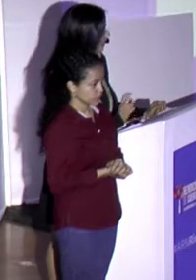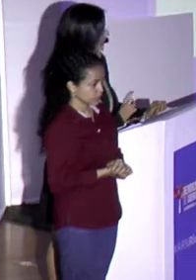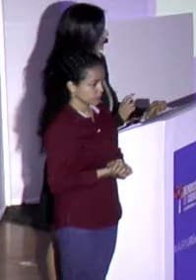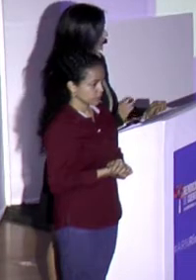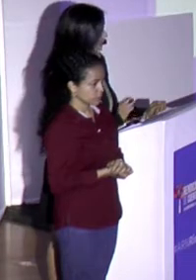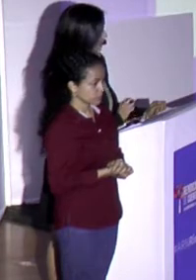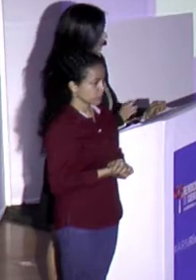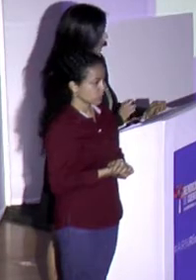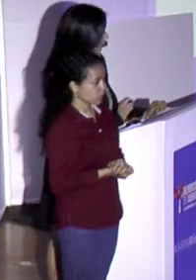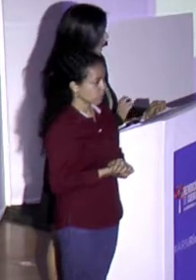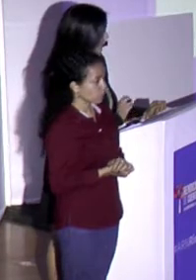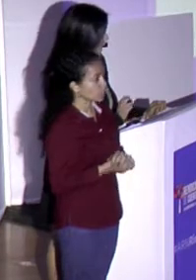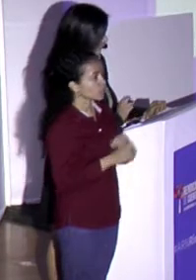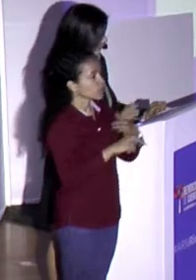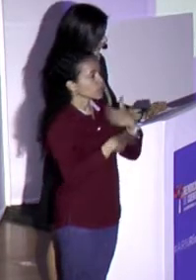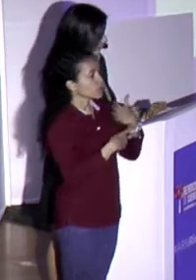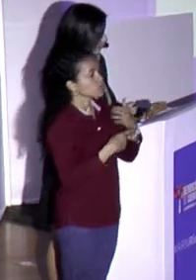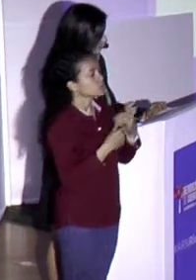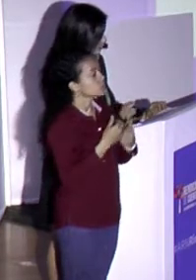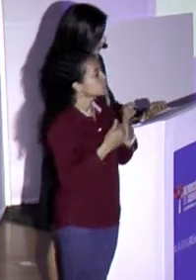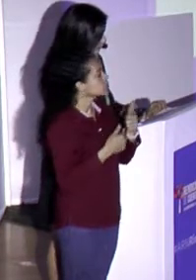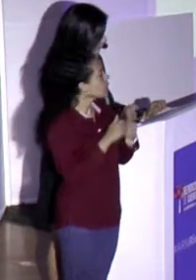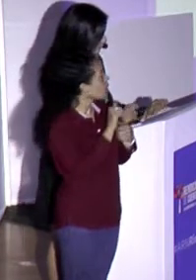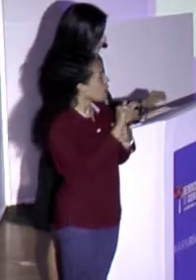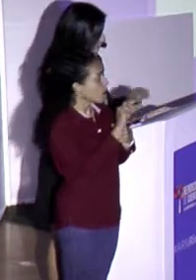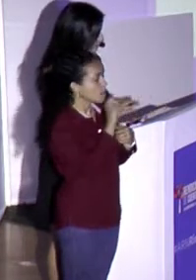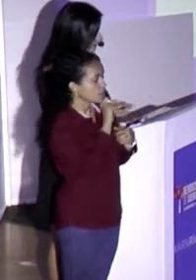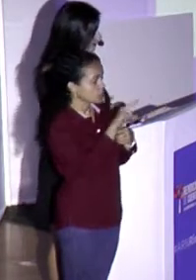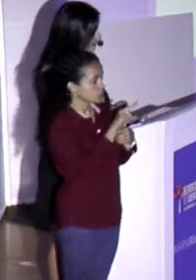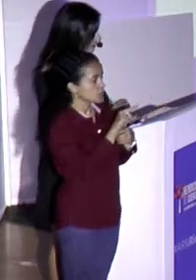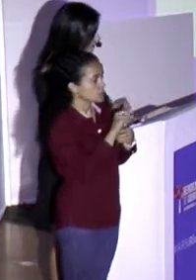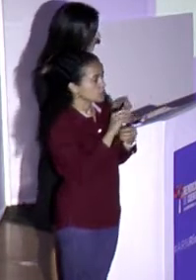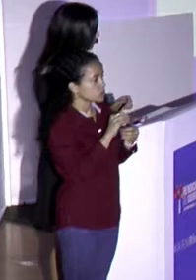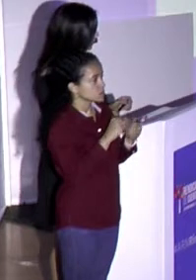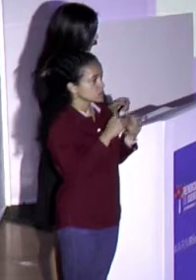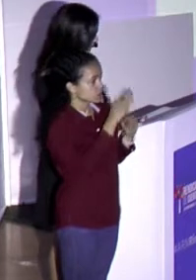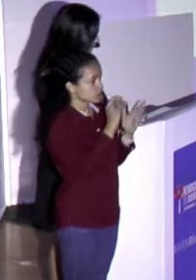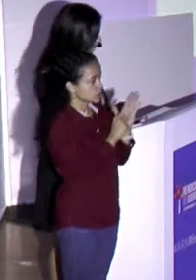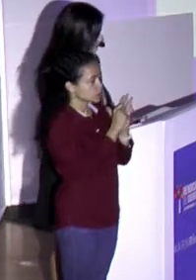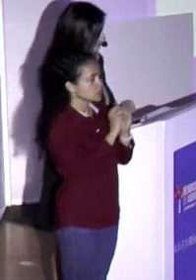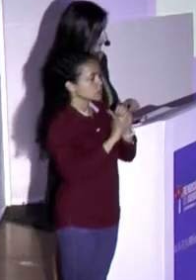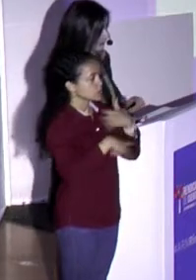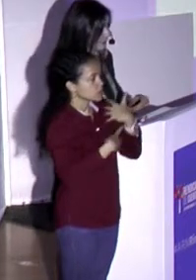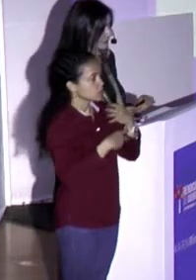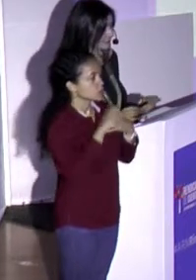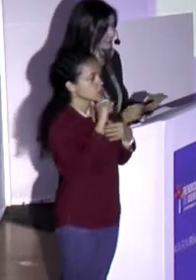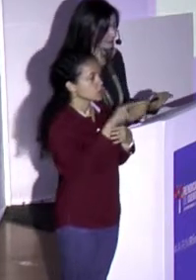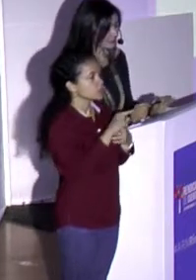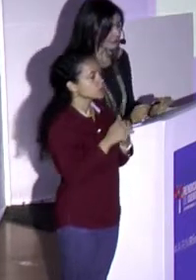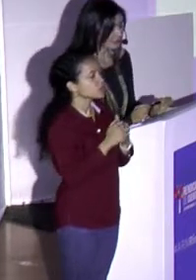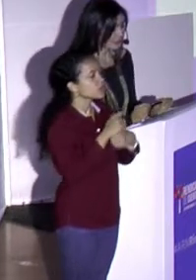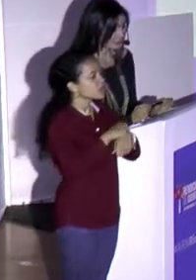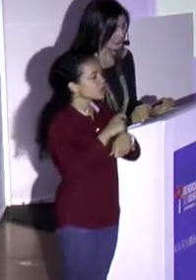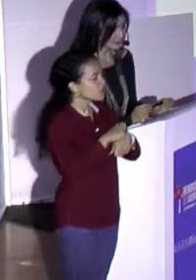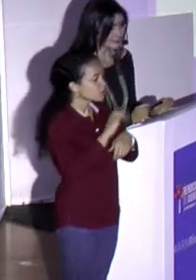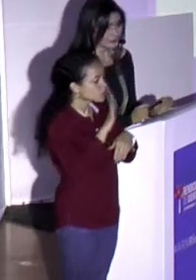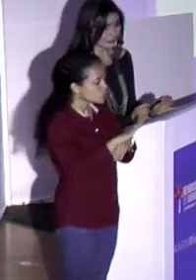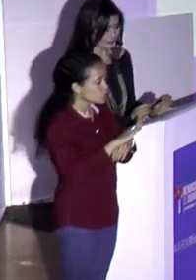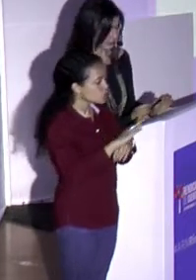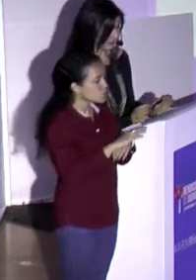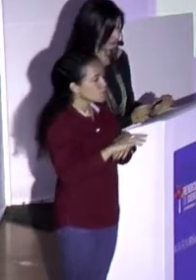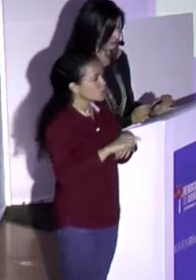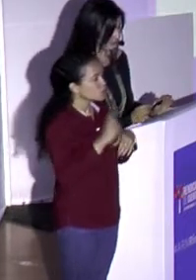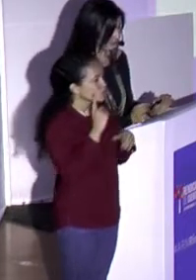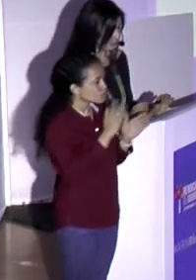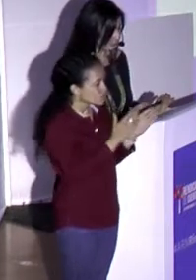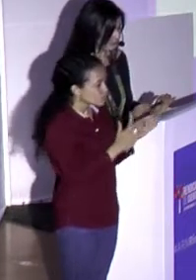A ha sido la pregunta con mayor puntuación. Séptima pregunta. El tiempo destinado para abordar los temas durante